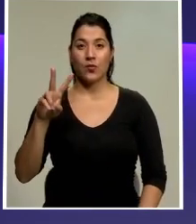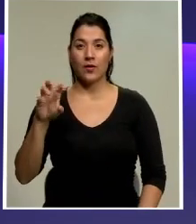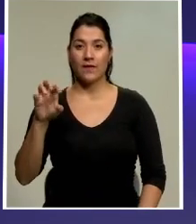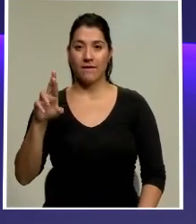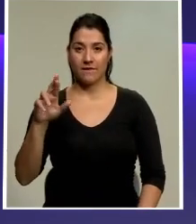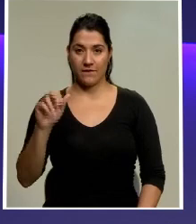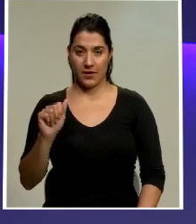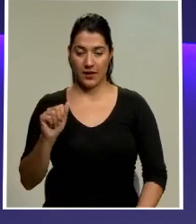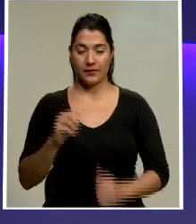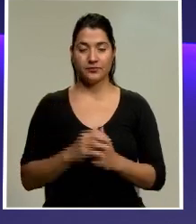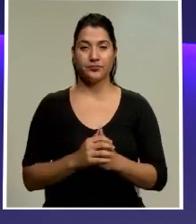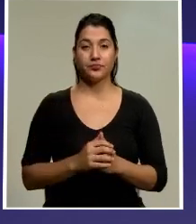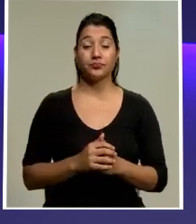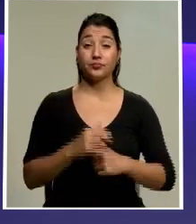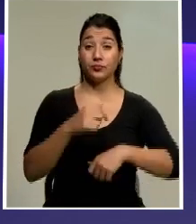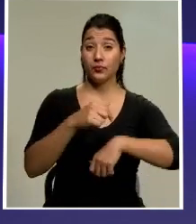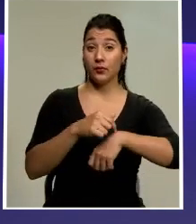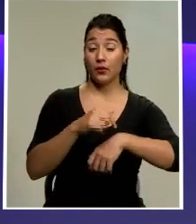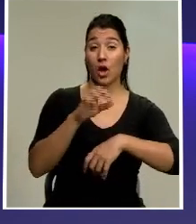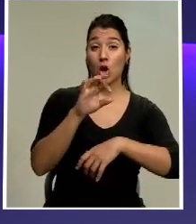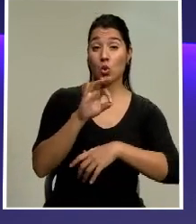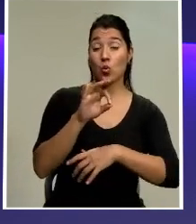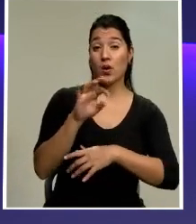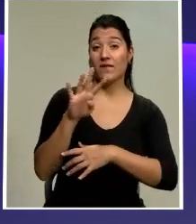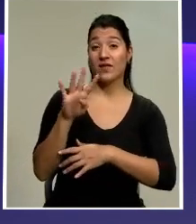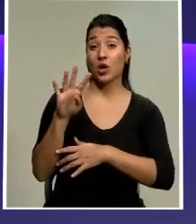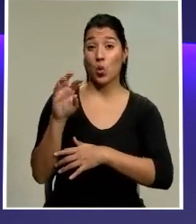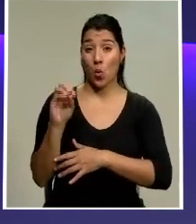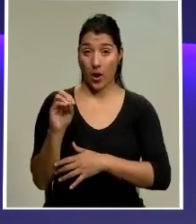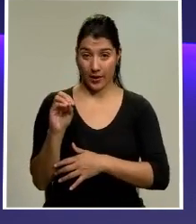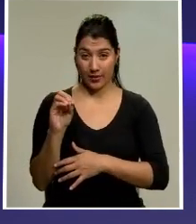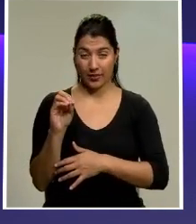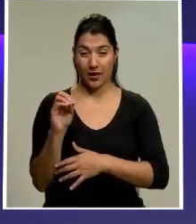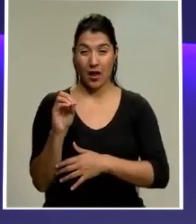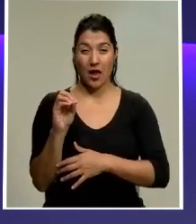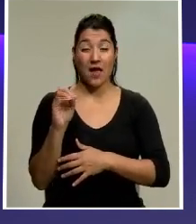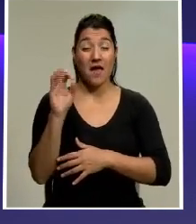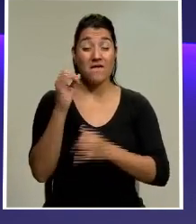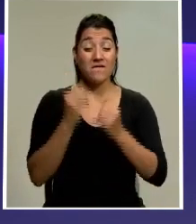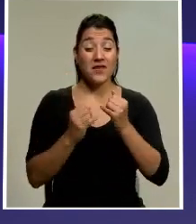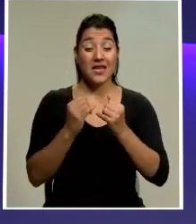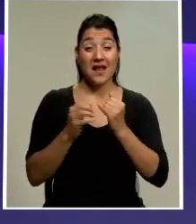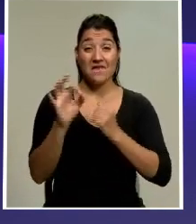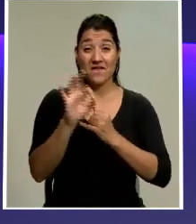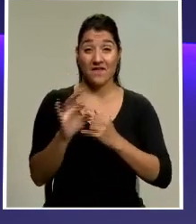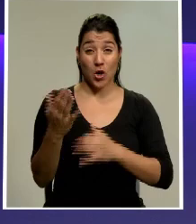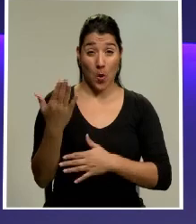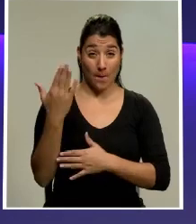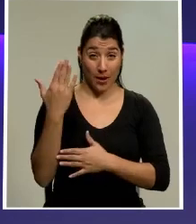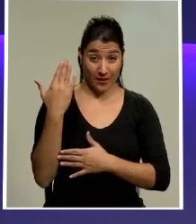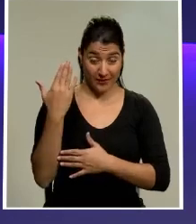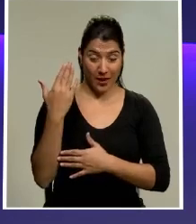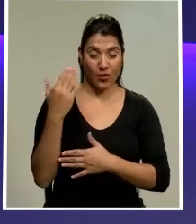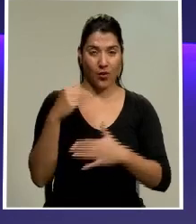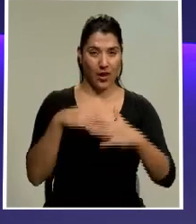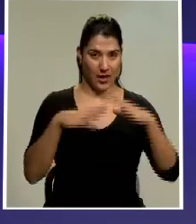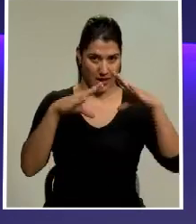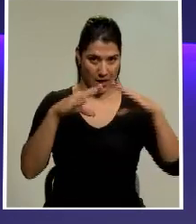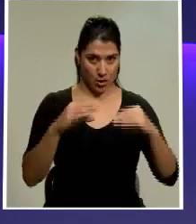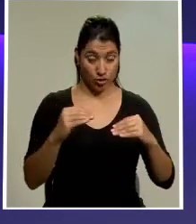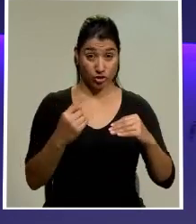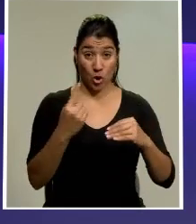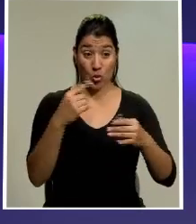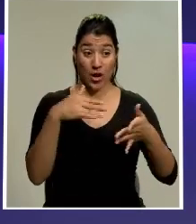A las 9:40 de una noche a finales de febrero pasado, un estudiante de